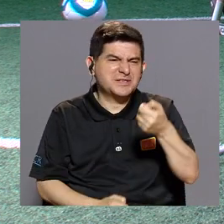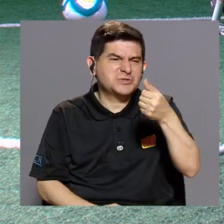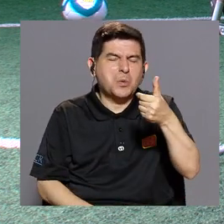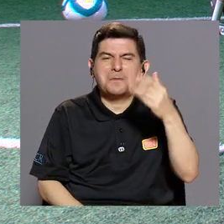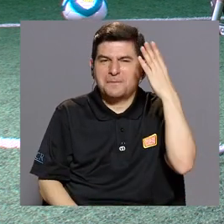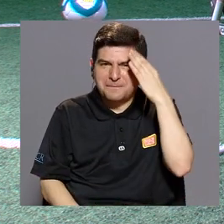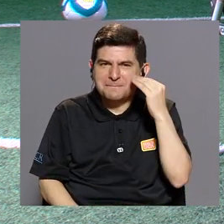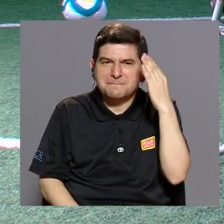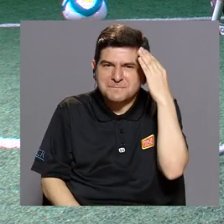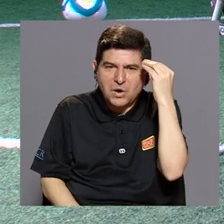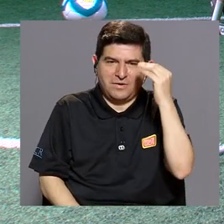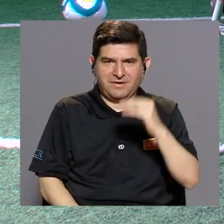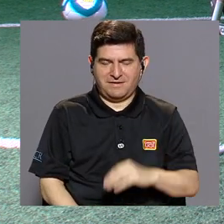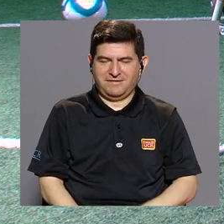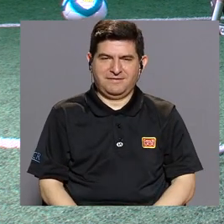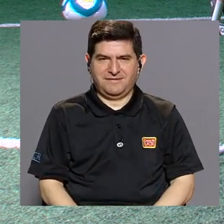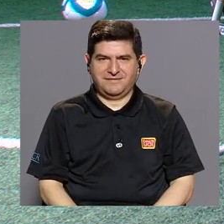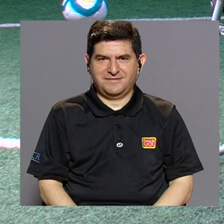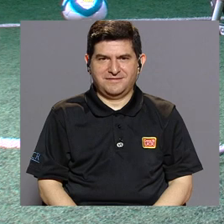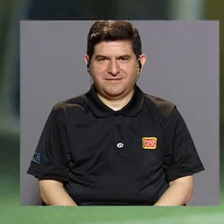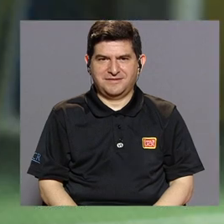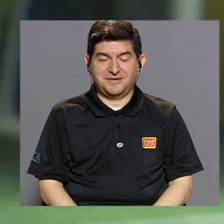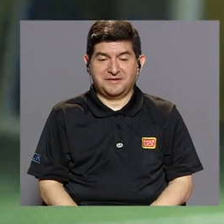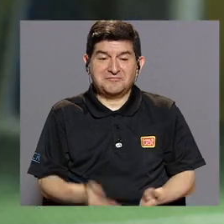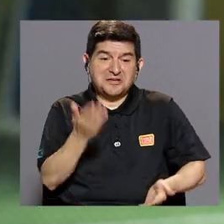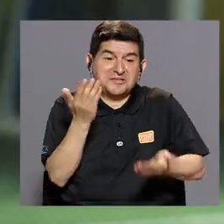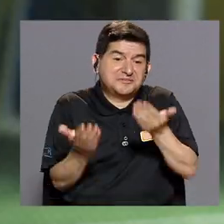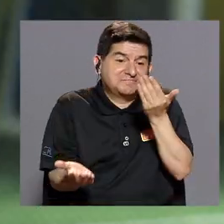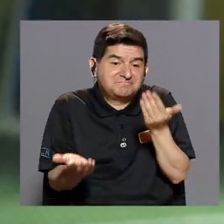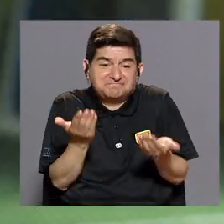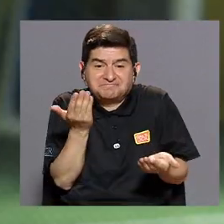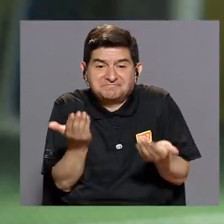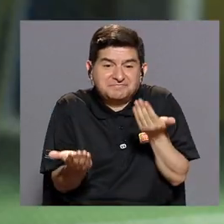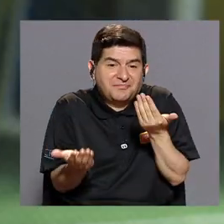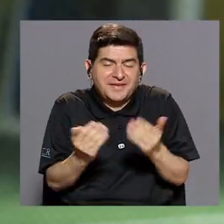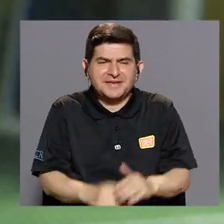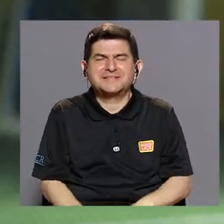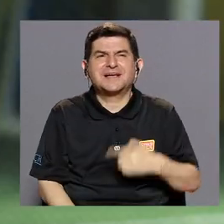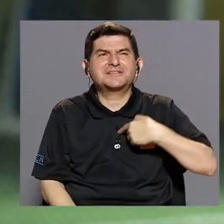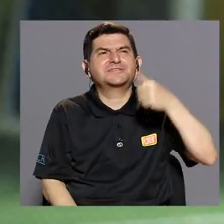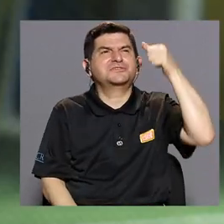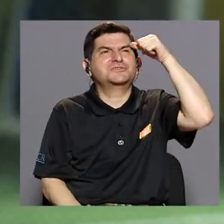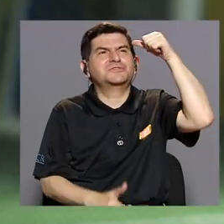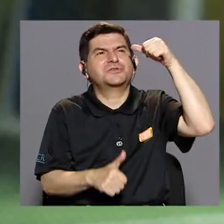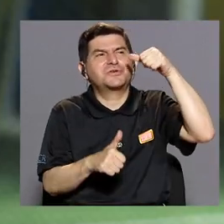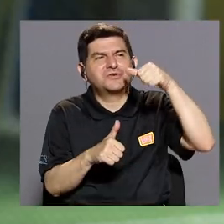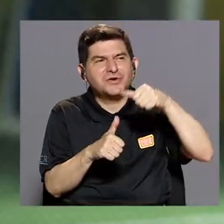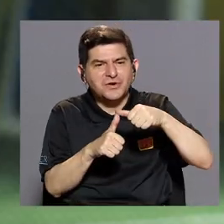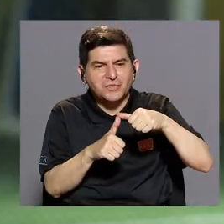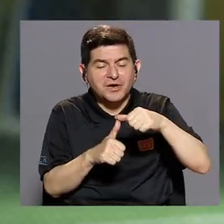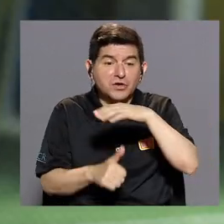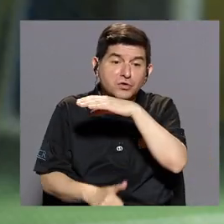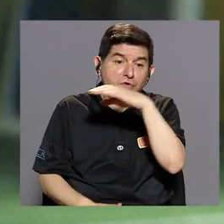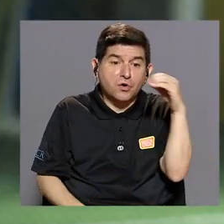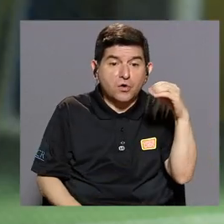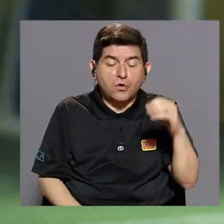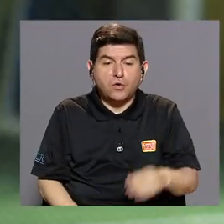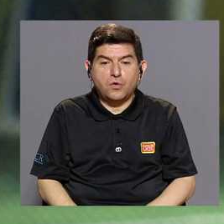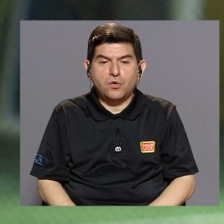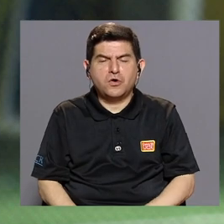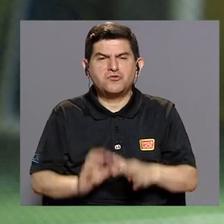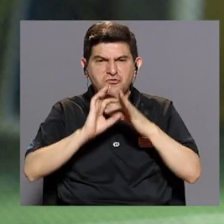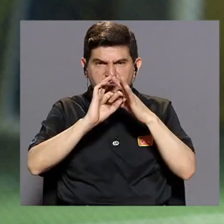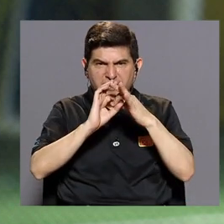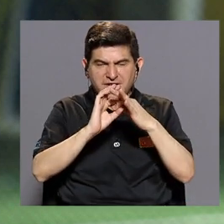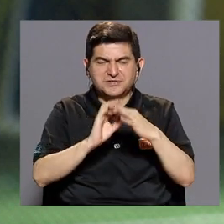pocas experiencias en las que quizás me acuerda o me refleja o la